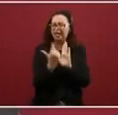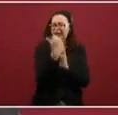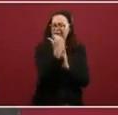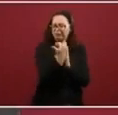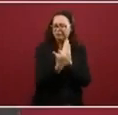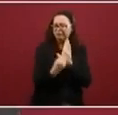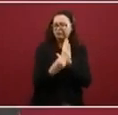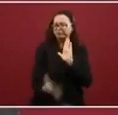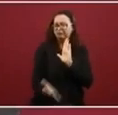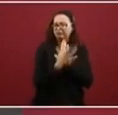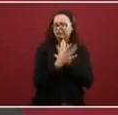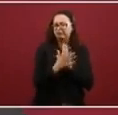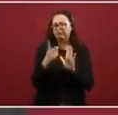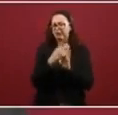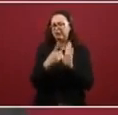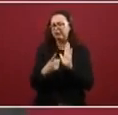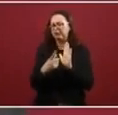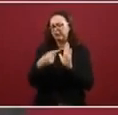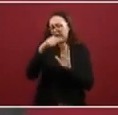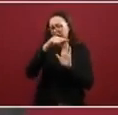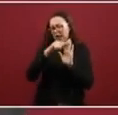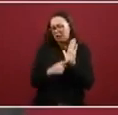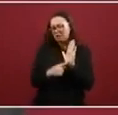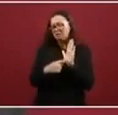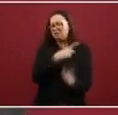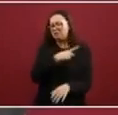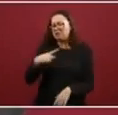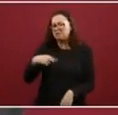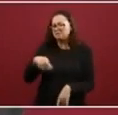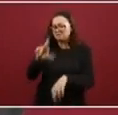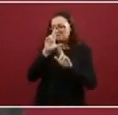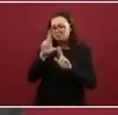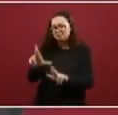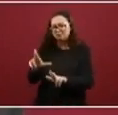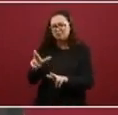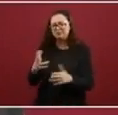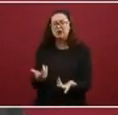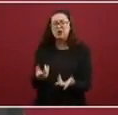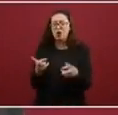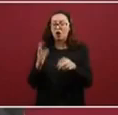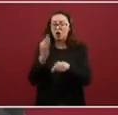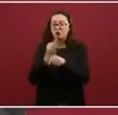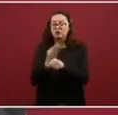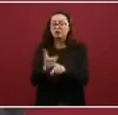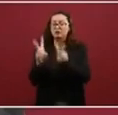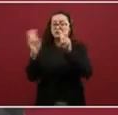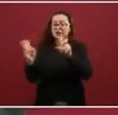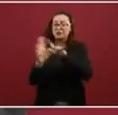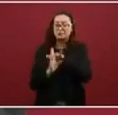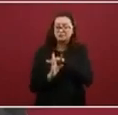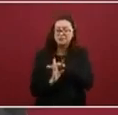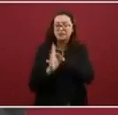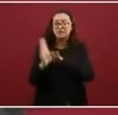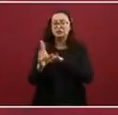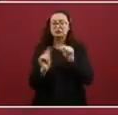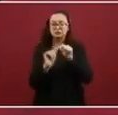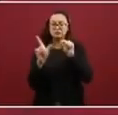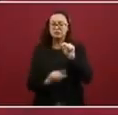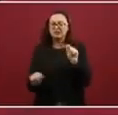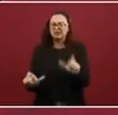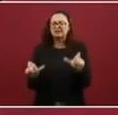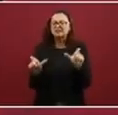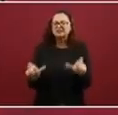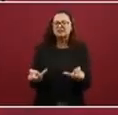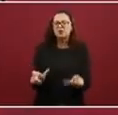que respetar. Y la función principal aquí será migración. Acuérdate que Guardia Nacional lo que hace es